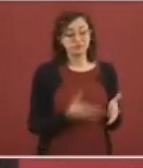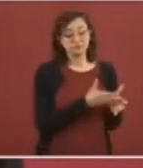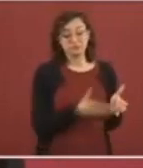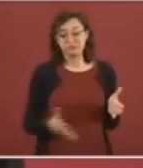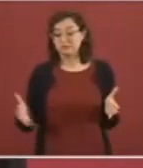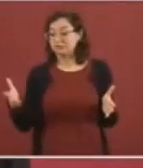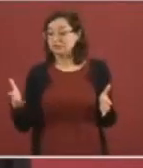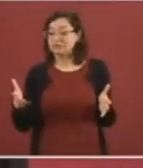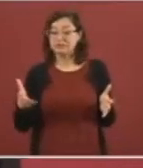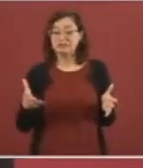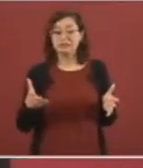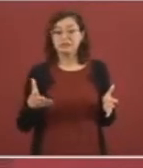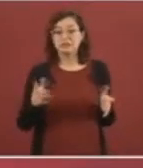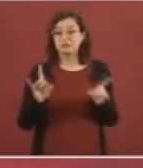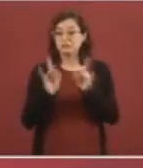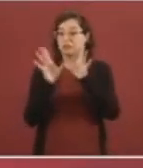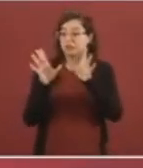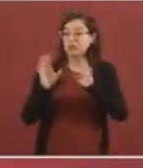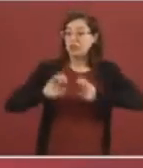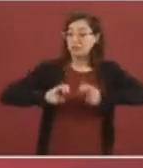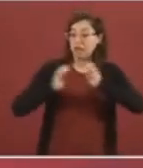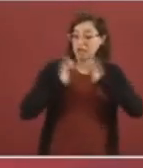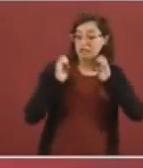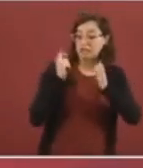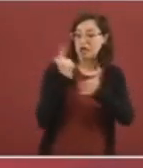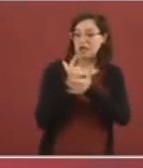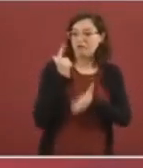periodos de crisis como este.